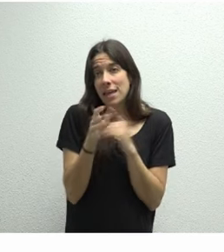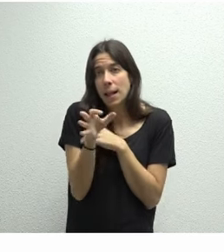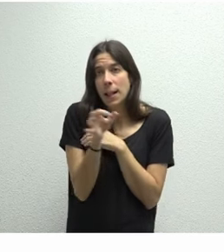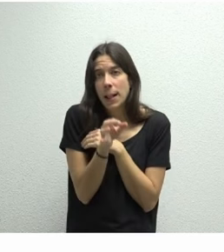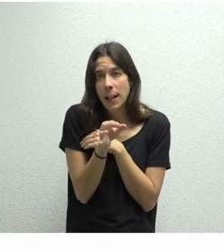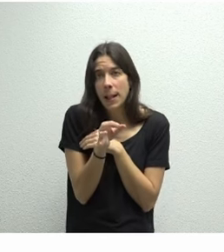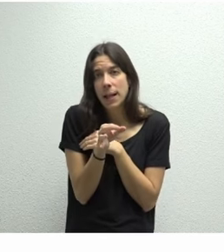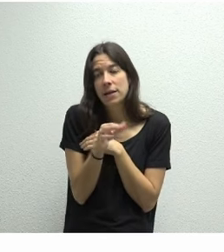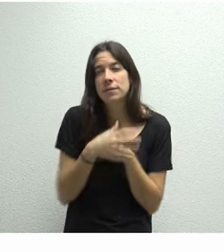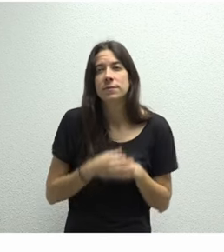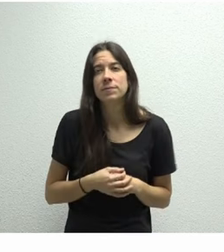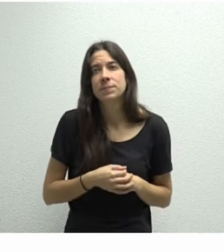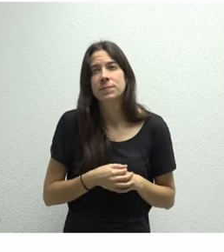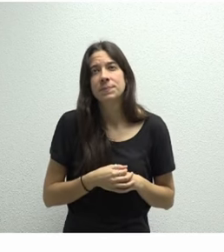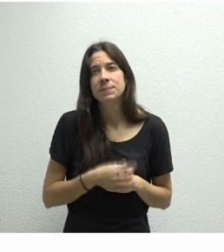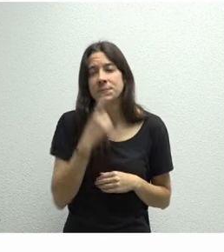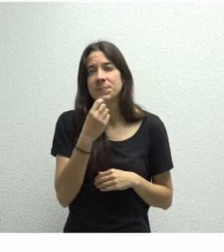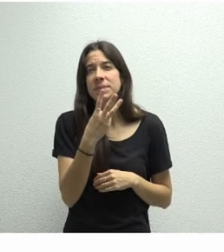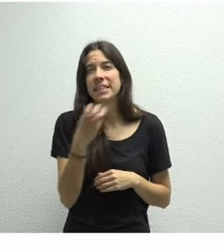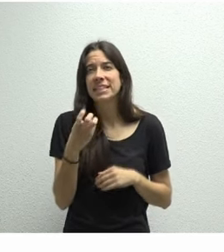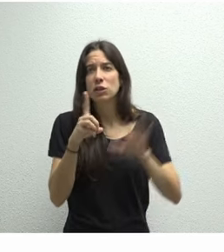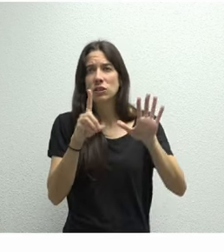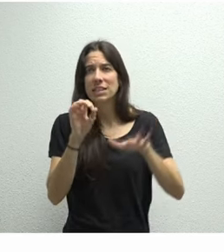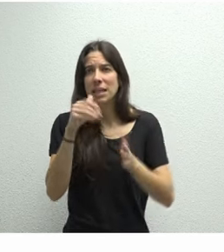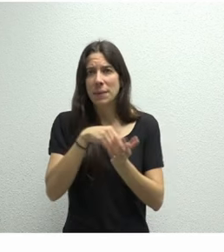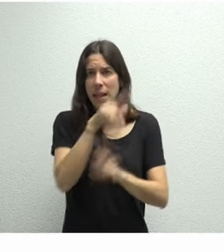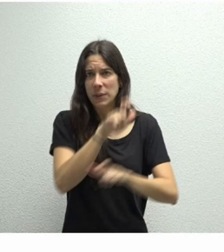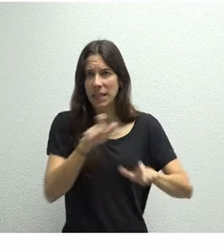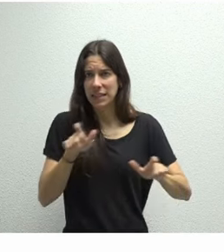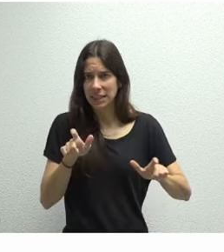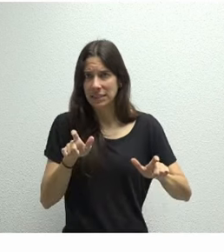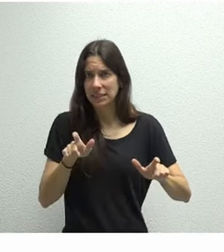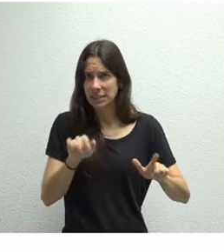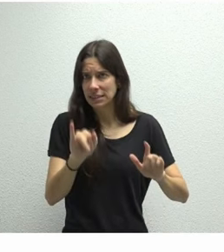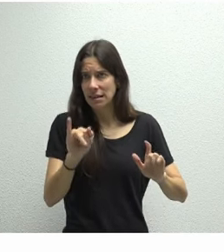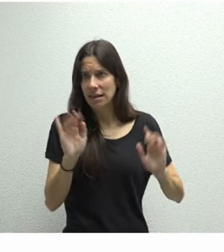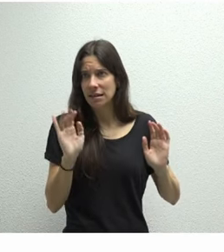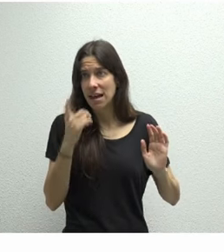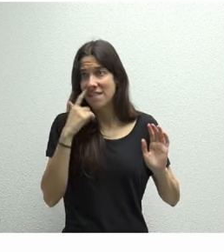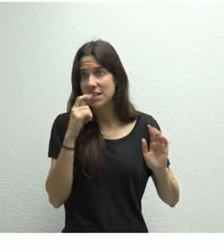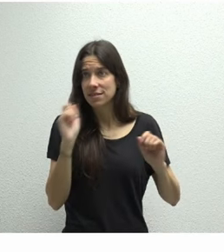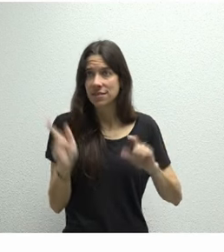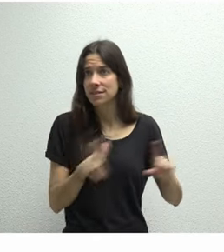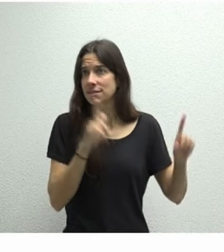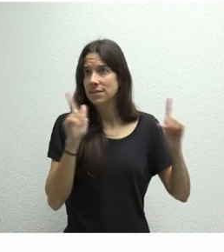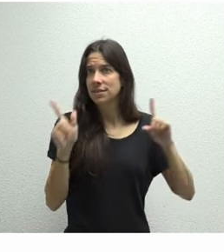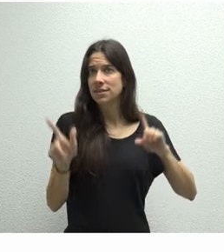pequeña son 360,000 habitantes los que tenemos a ver si esto